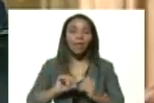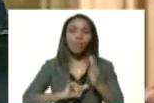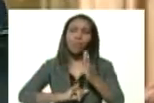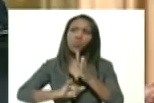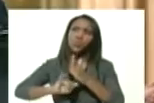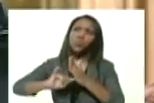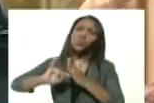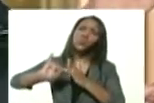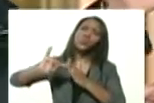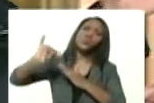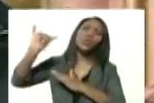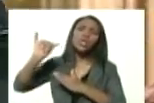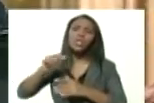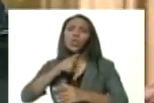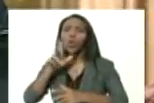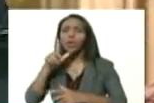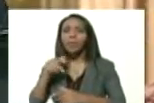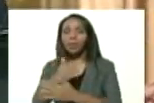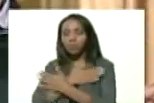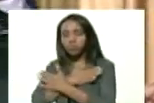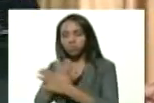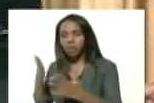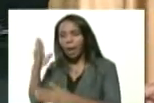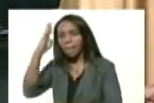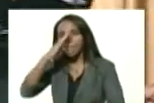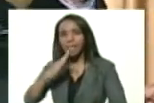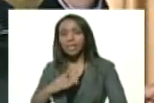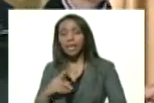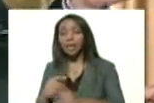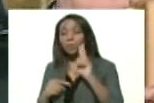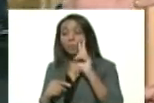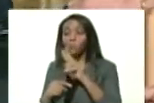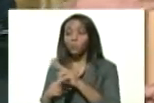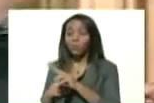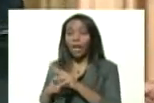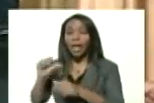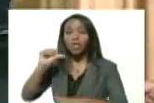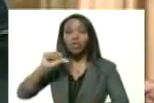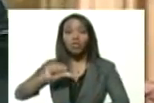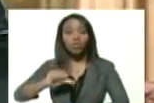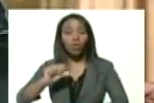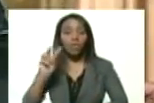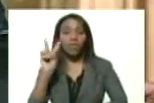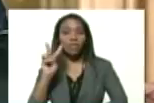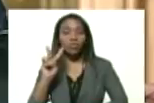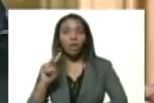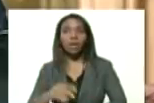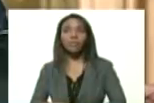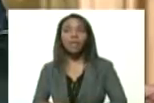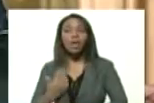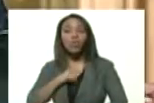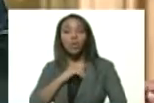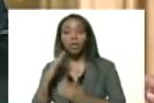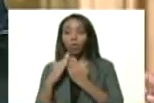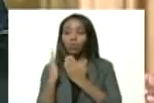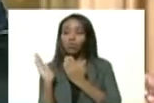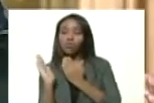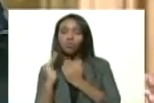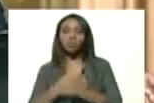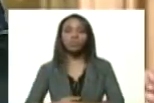nuestra solidaridad a brasil para que ustedes vean brasil aquí en el sur de venezuela nuestros vecinos